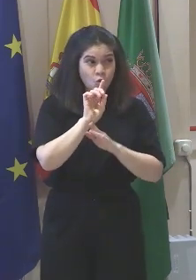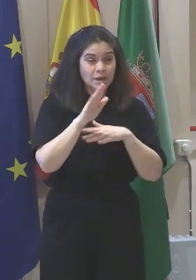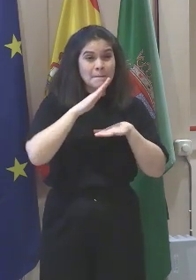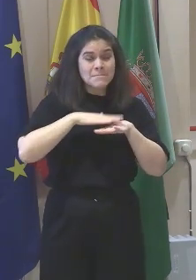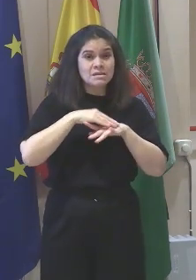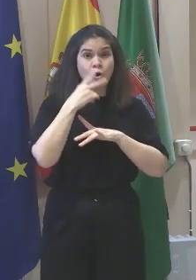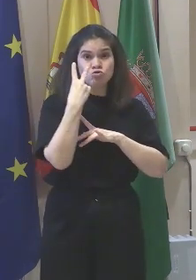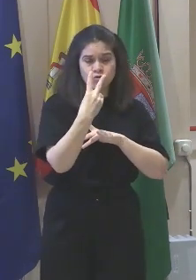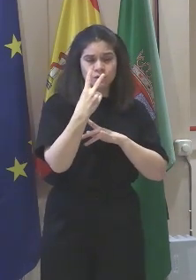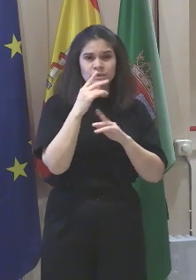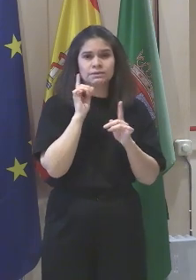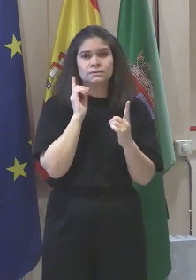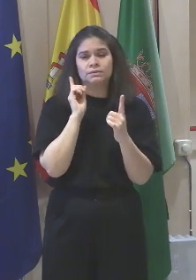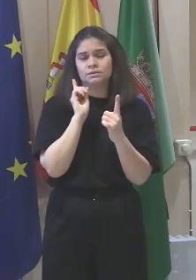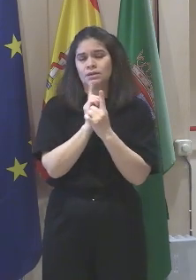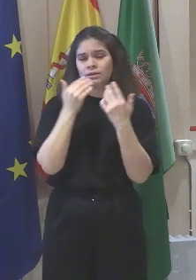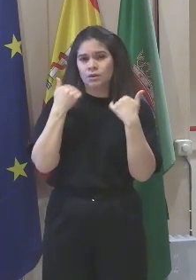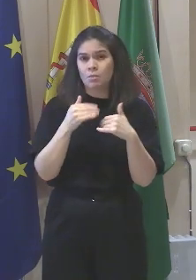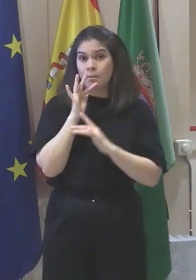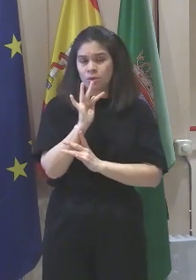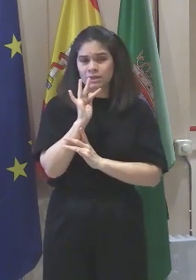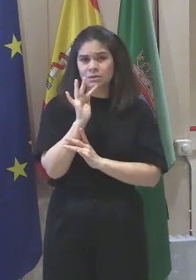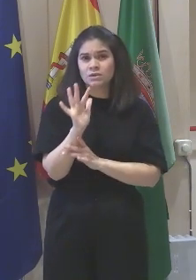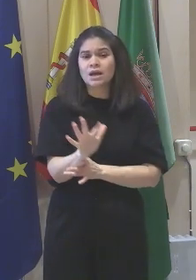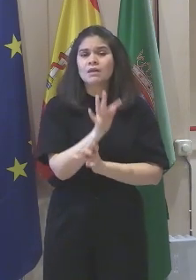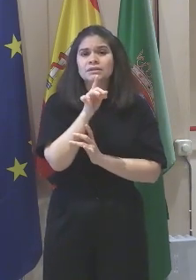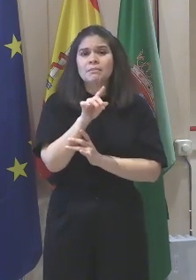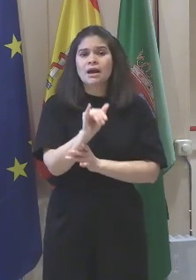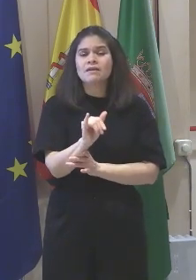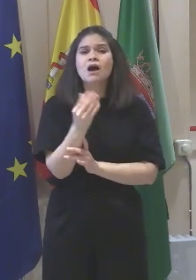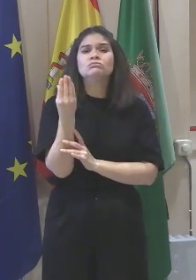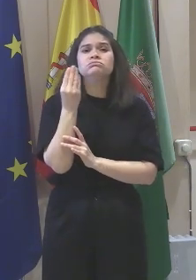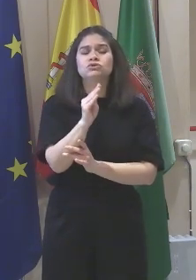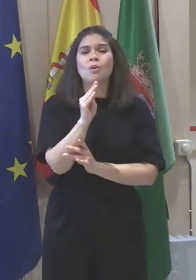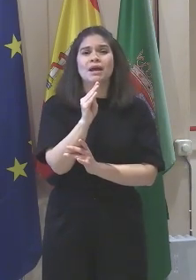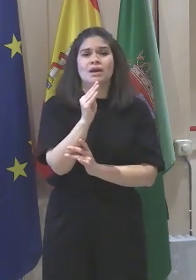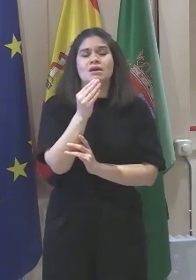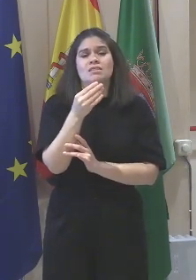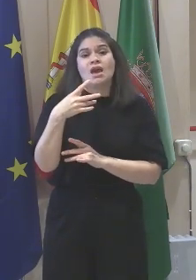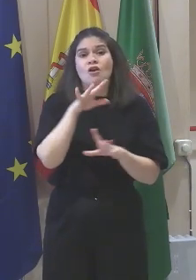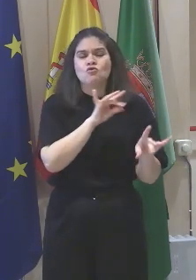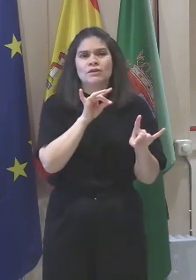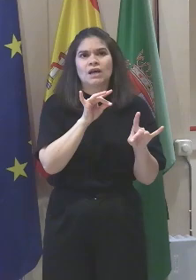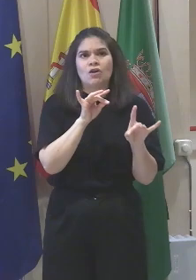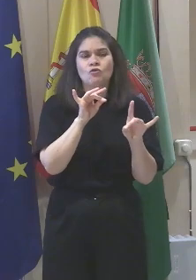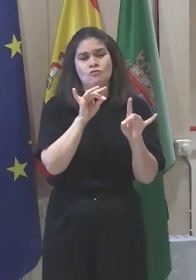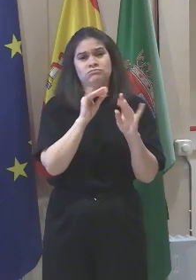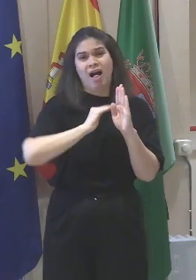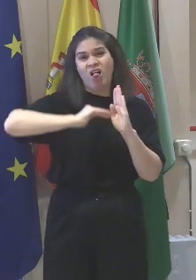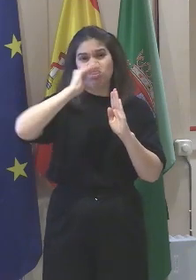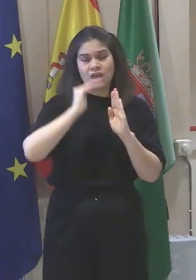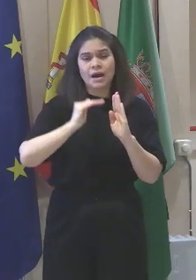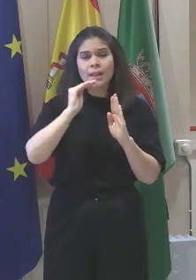autoanticuerpos positivos y que además tenían una sobrecarga real de glucosa con 75 gramos alterada, se